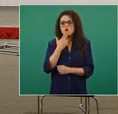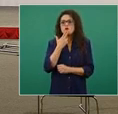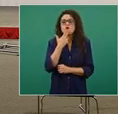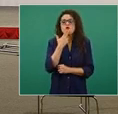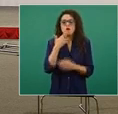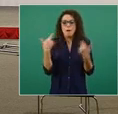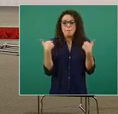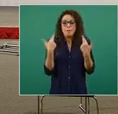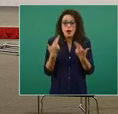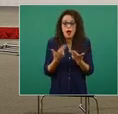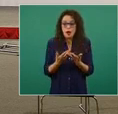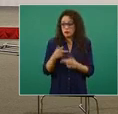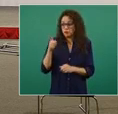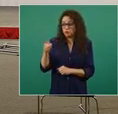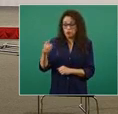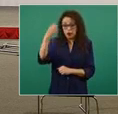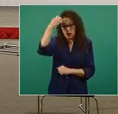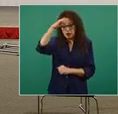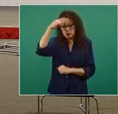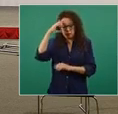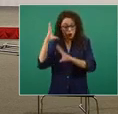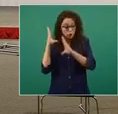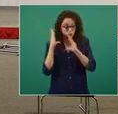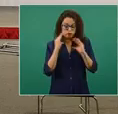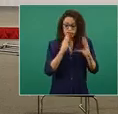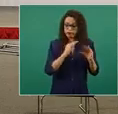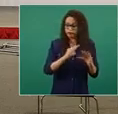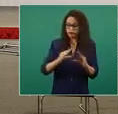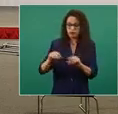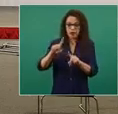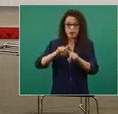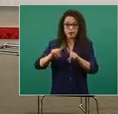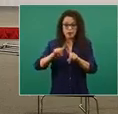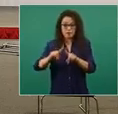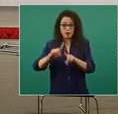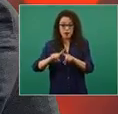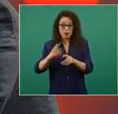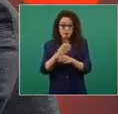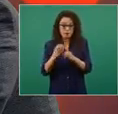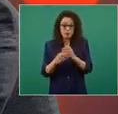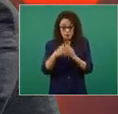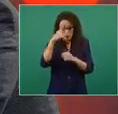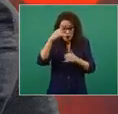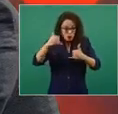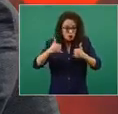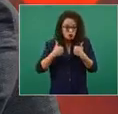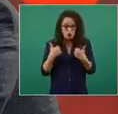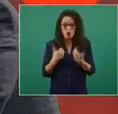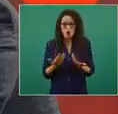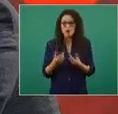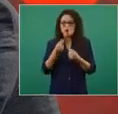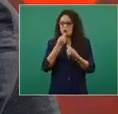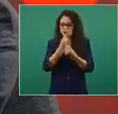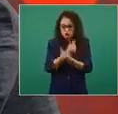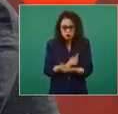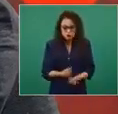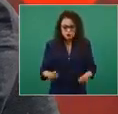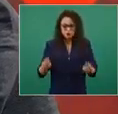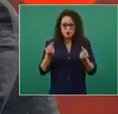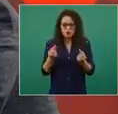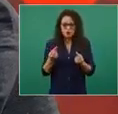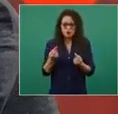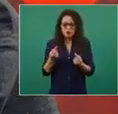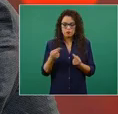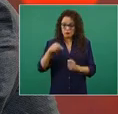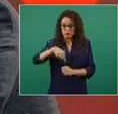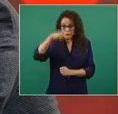de conocimiento y de formación en muchos aspectos a toda la juventud y a toda la niñez de un país tan grande